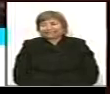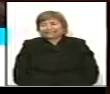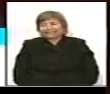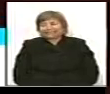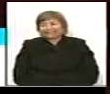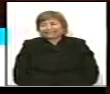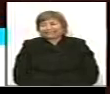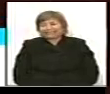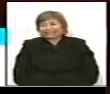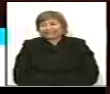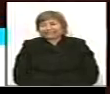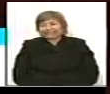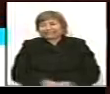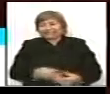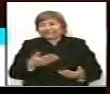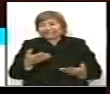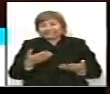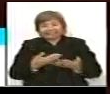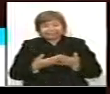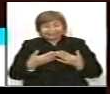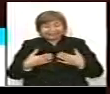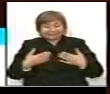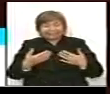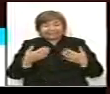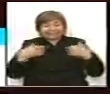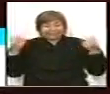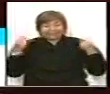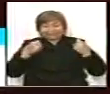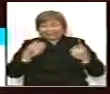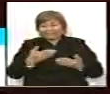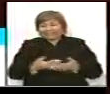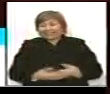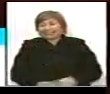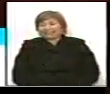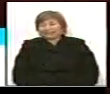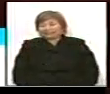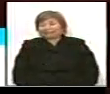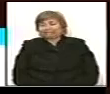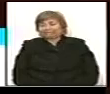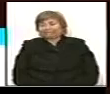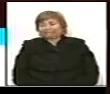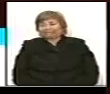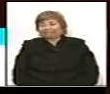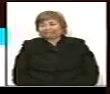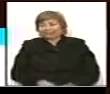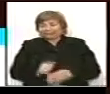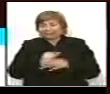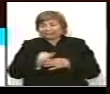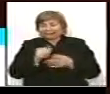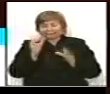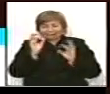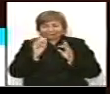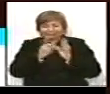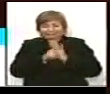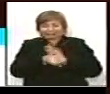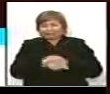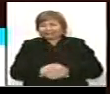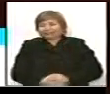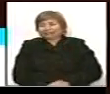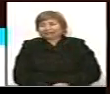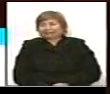¿No? ¿Ya creen que pueden hacer este ejercicio? Ok. Ya vamos a tomarnos unos